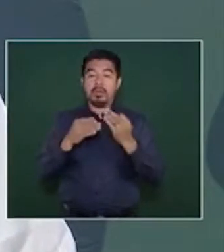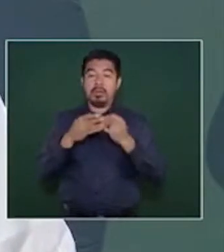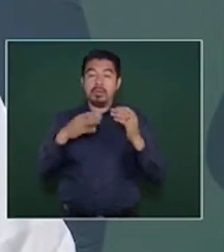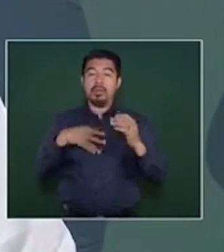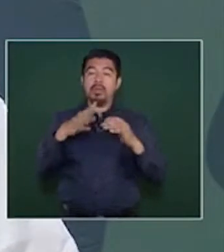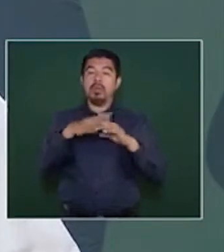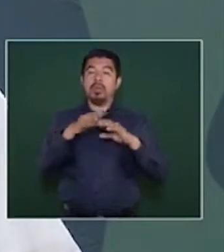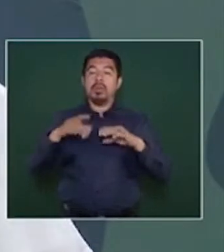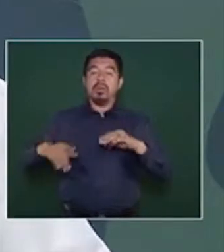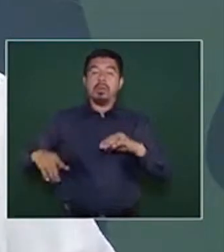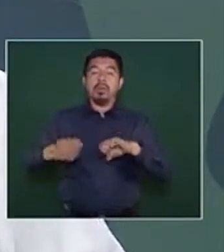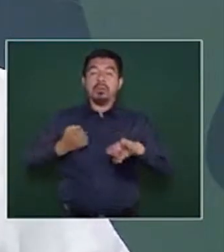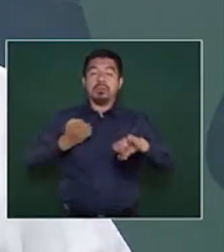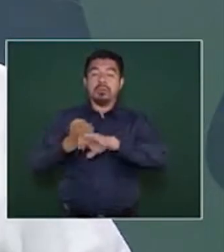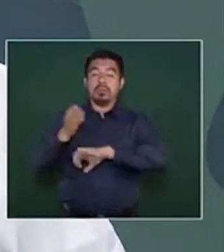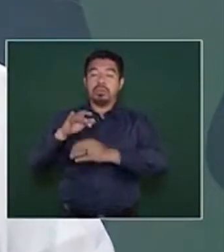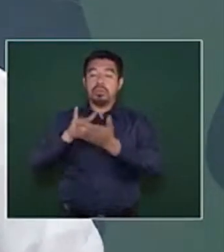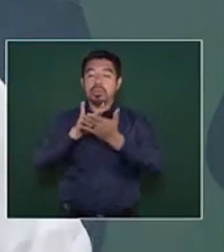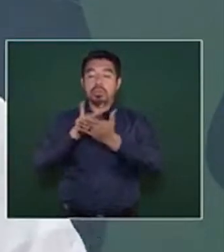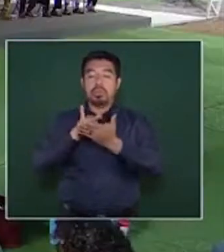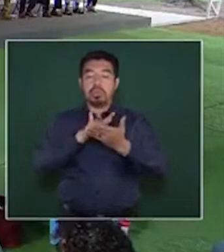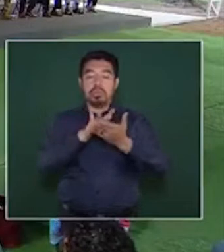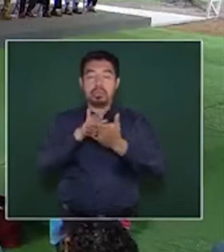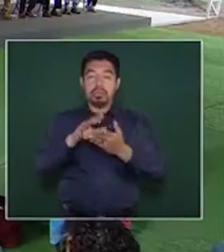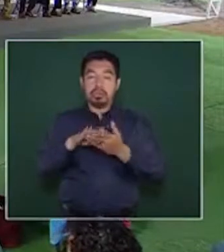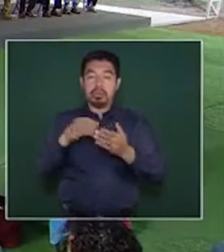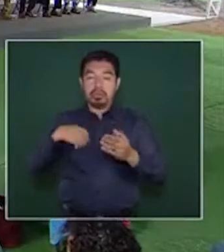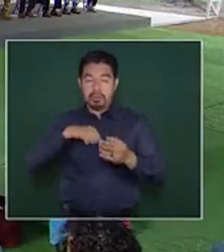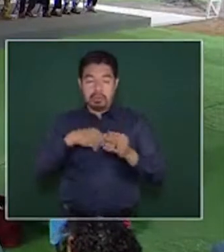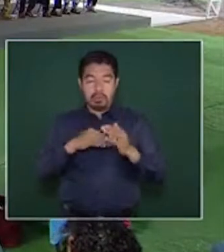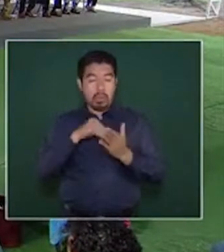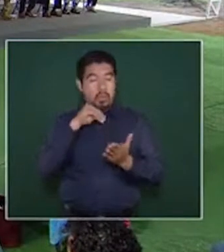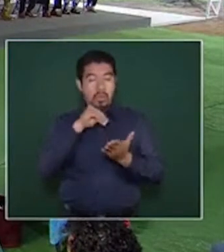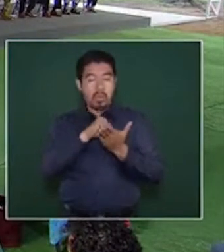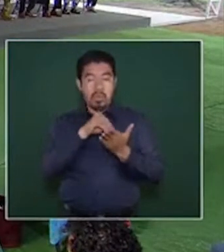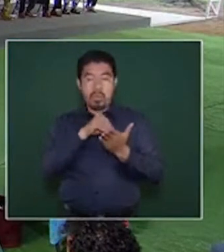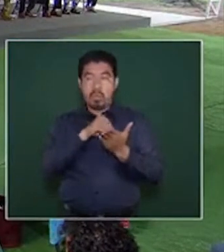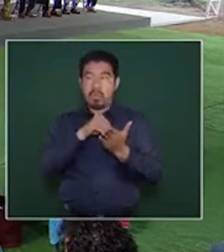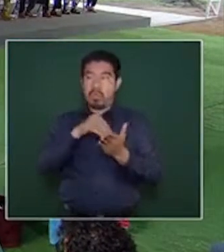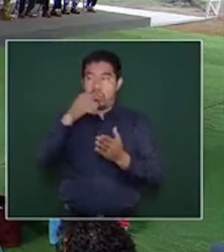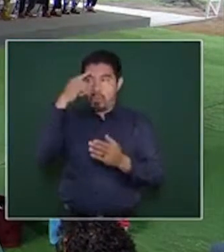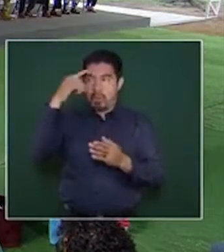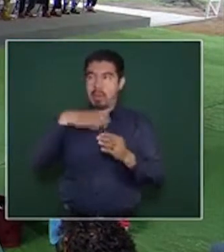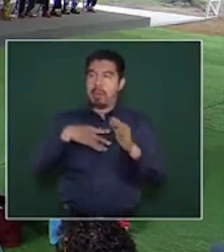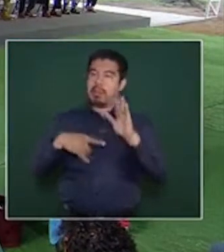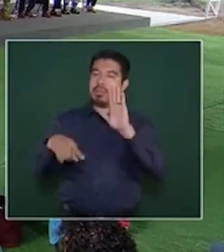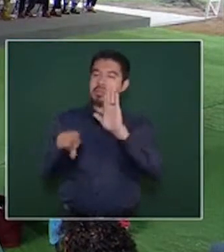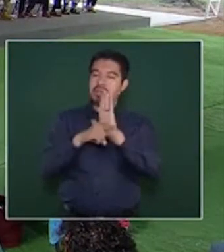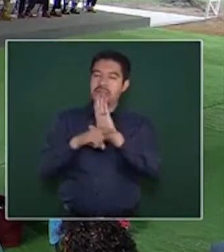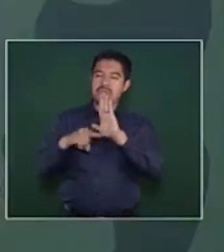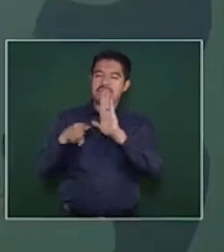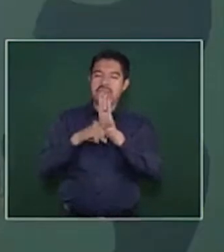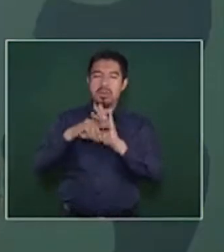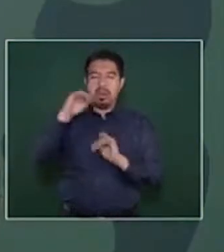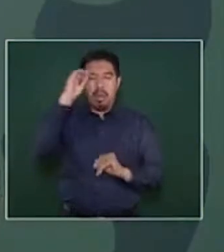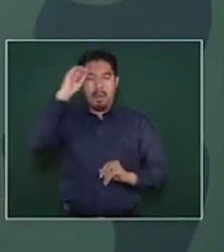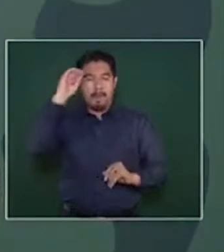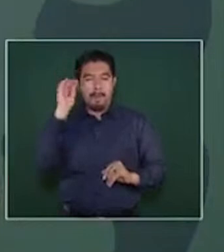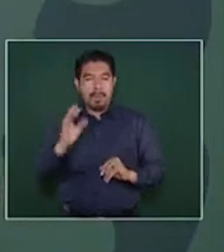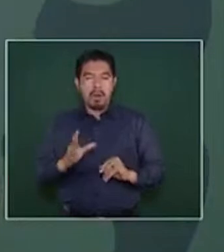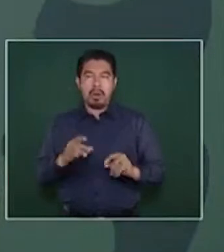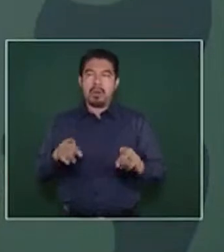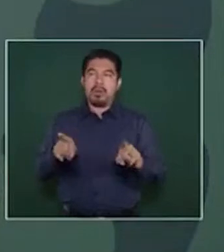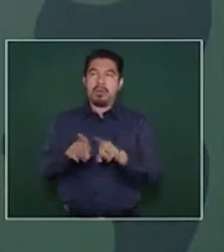como persona non grata al embajador por cumplir la misión de salvar vidas y aplicar la política exterior del derecho de